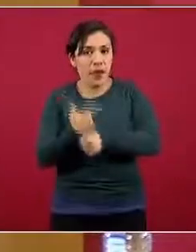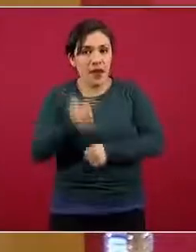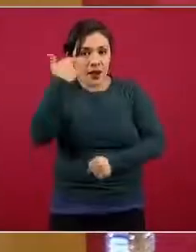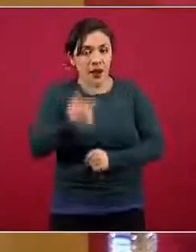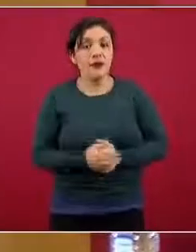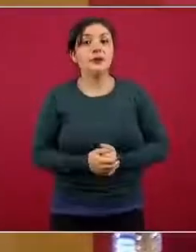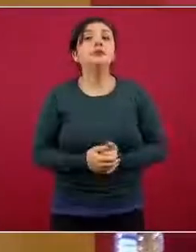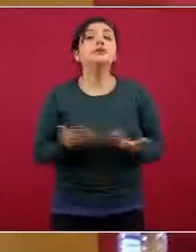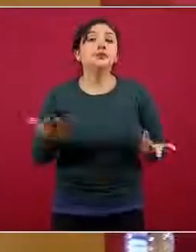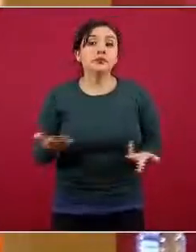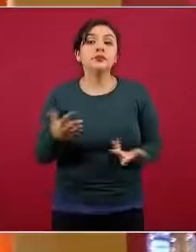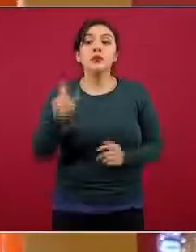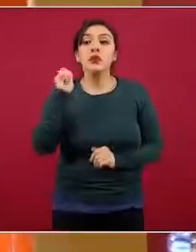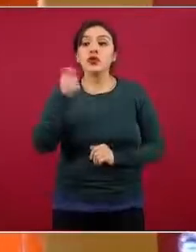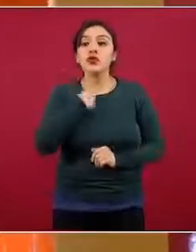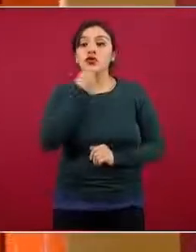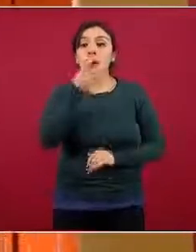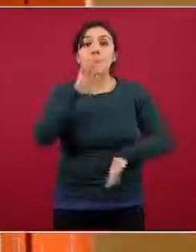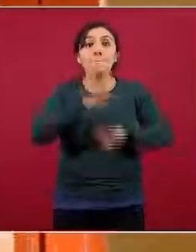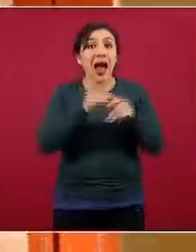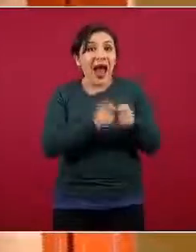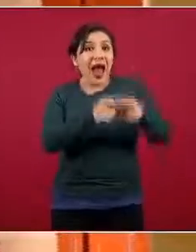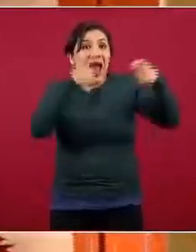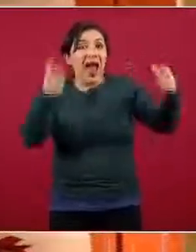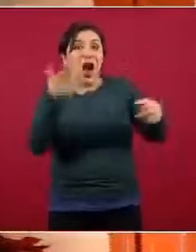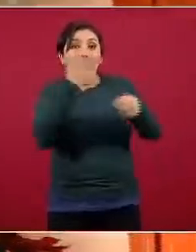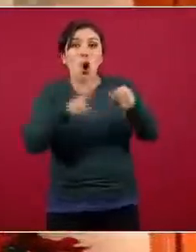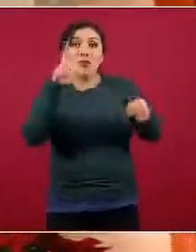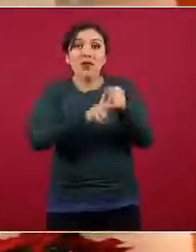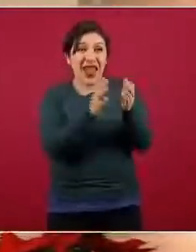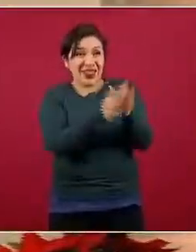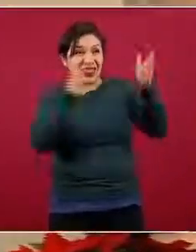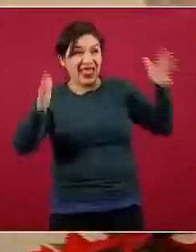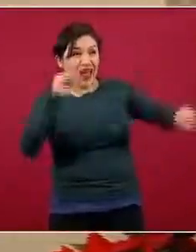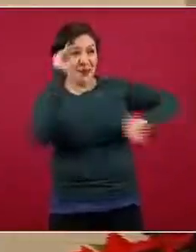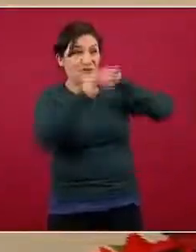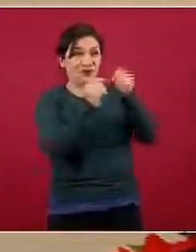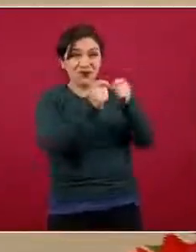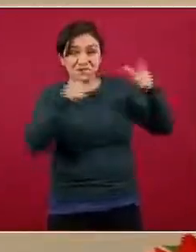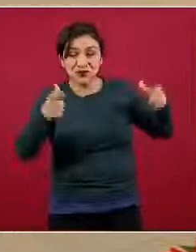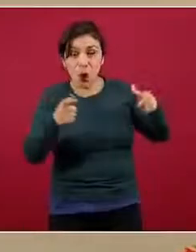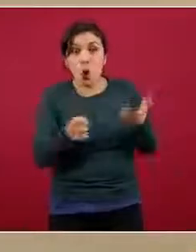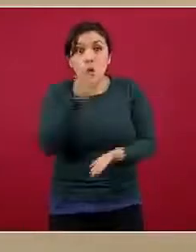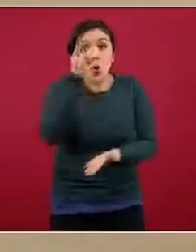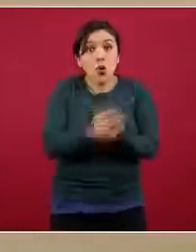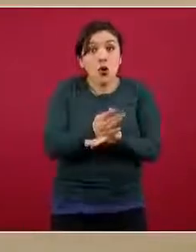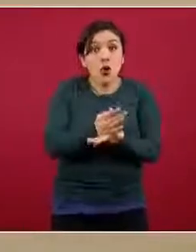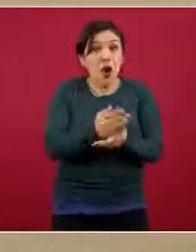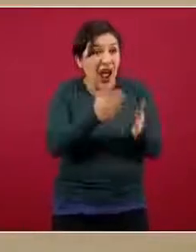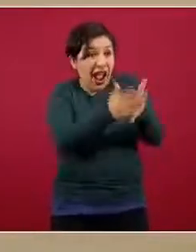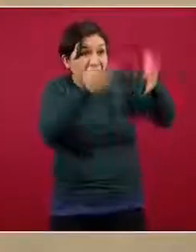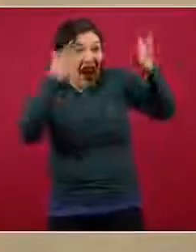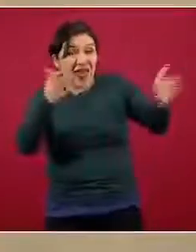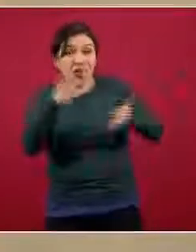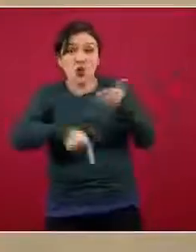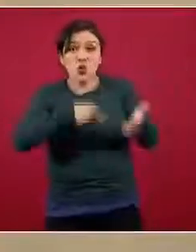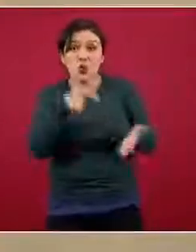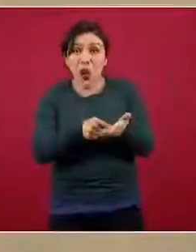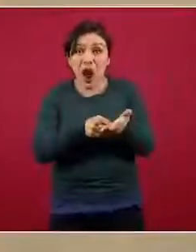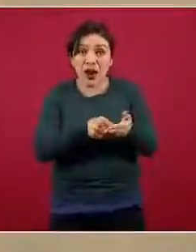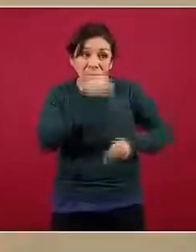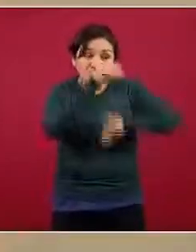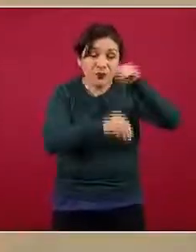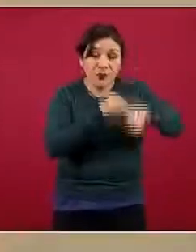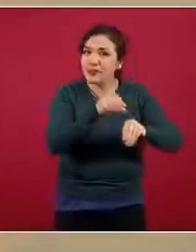crítico. Entonces, también cuando hablamos de expansiones, tomen en cuenta que es un esfuerzo no solamente de incrementar el espacio